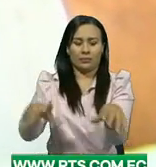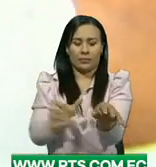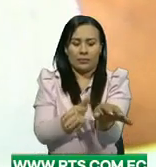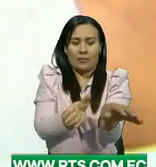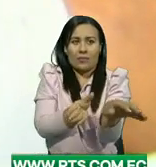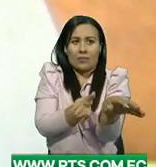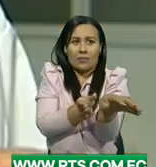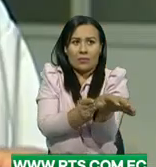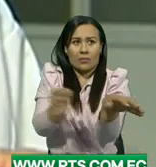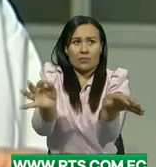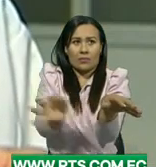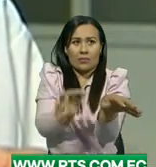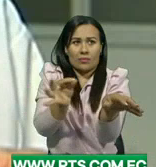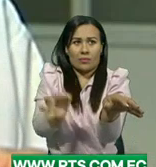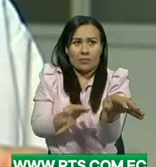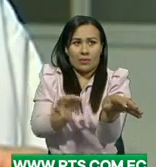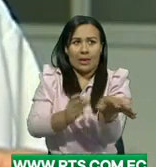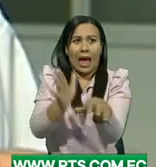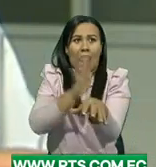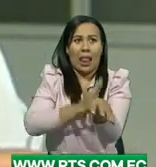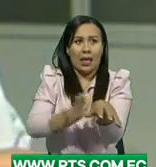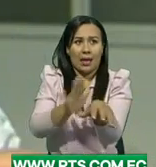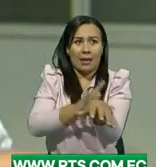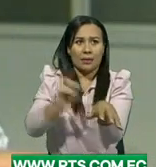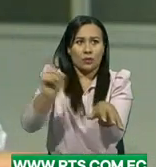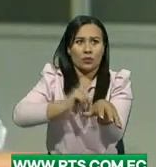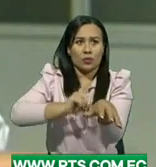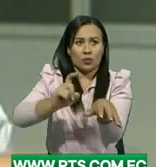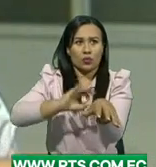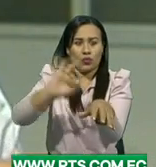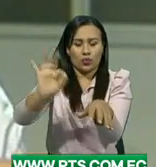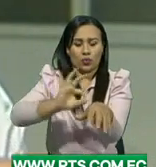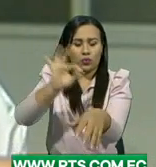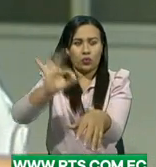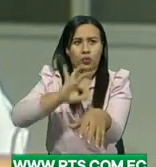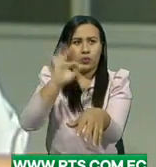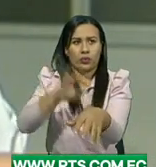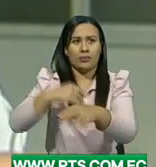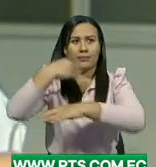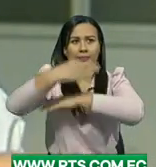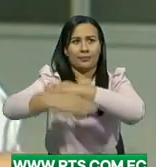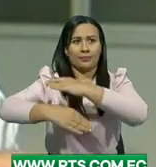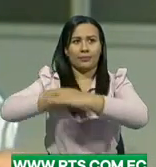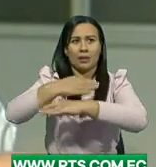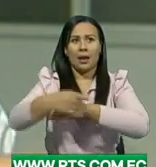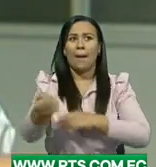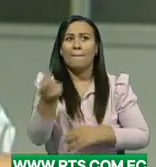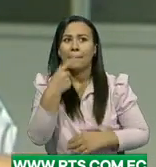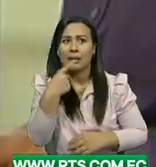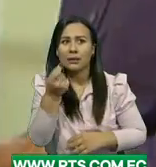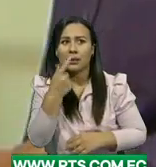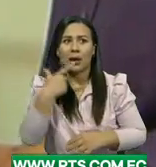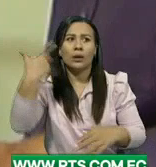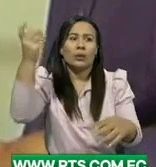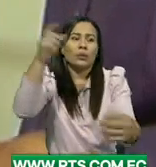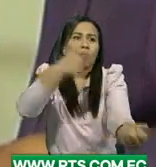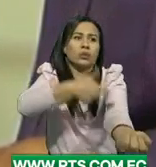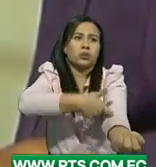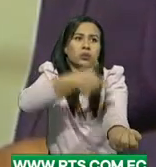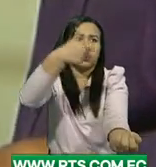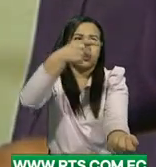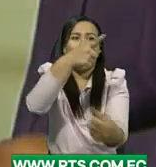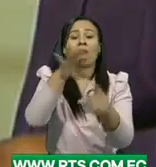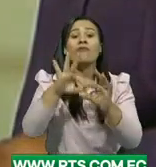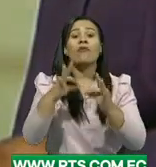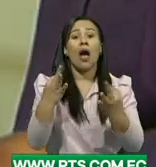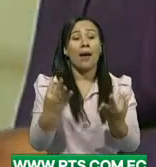el procedimiento normal de limpiar la herida, suturarle, mandarle antitoxinas. En tanto, los familiares